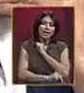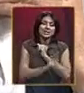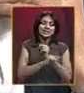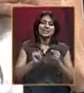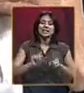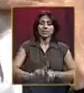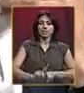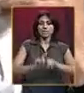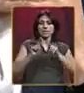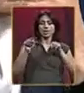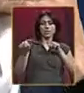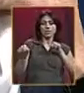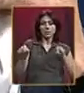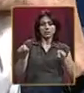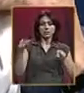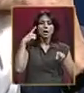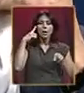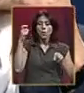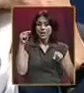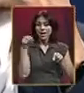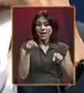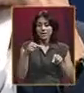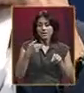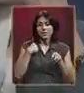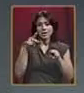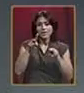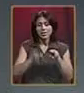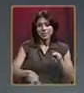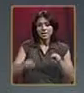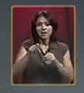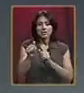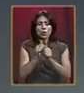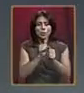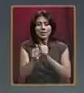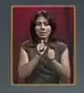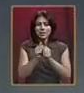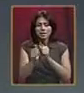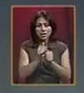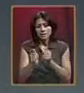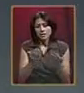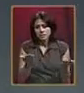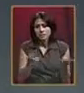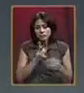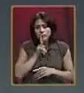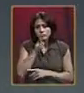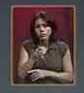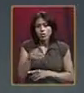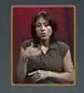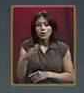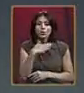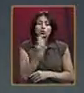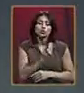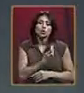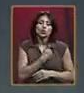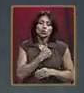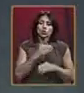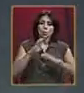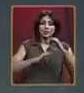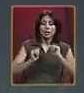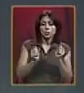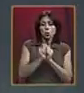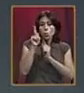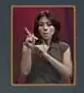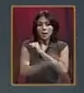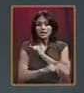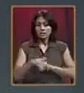porque precisamente ahí tiene ventajas competitivas indudables. Cuando comerciamos con un país simétrico,